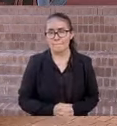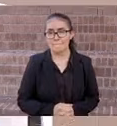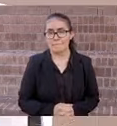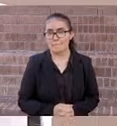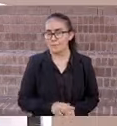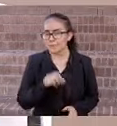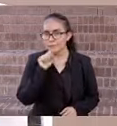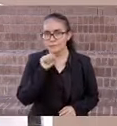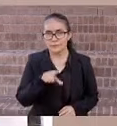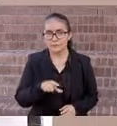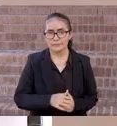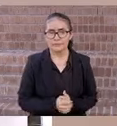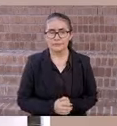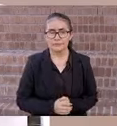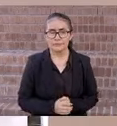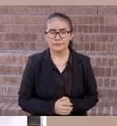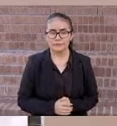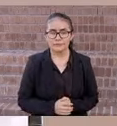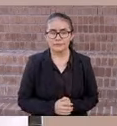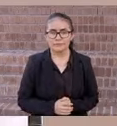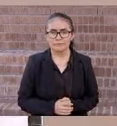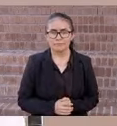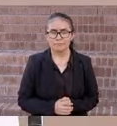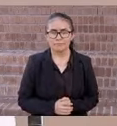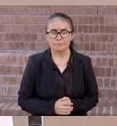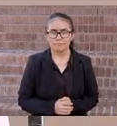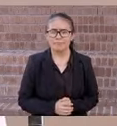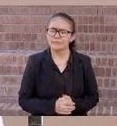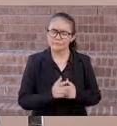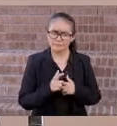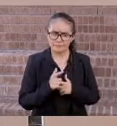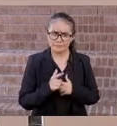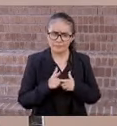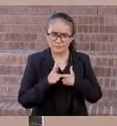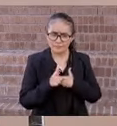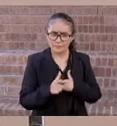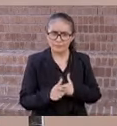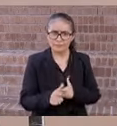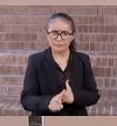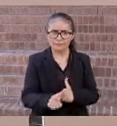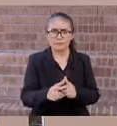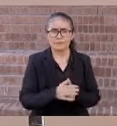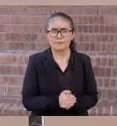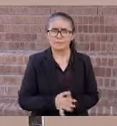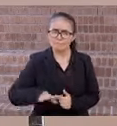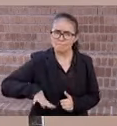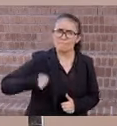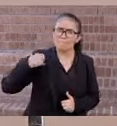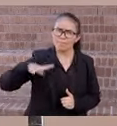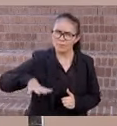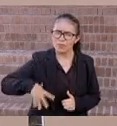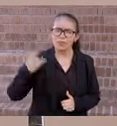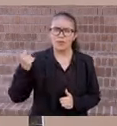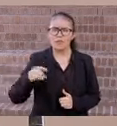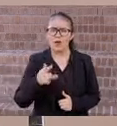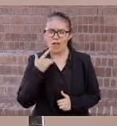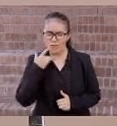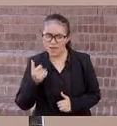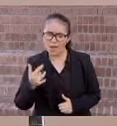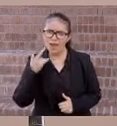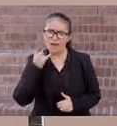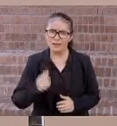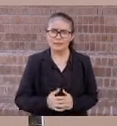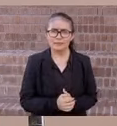al mismo tiempo a seguir luchando hasta